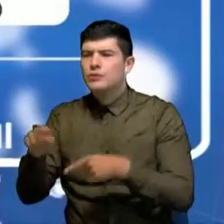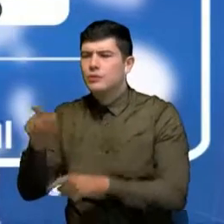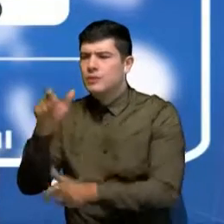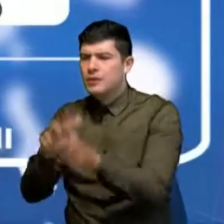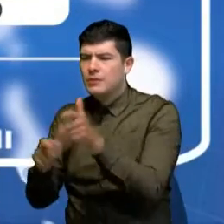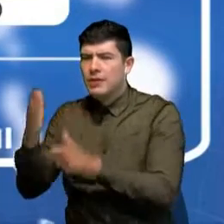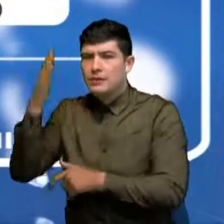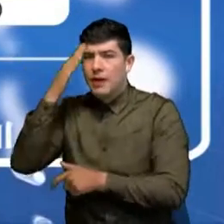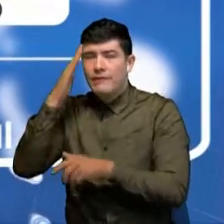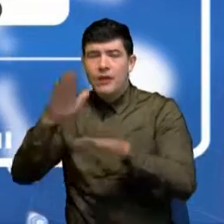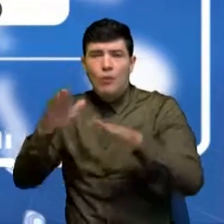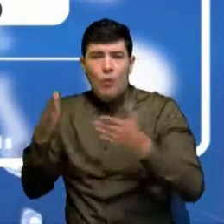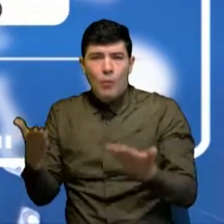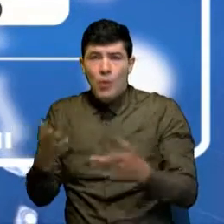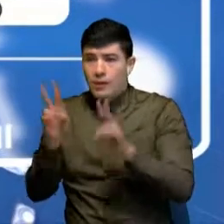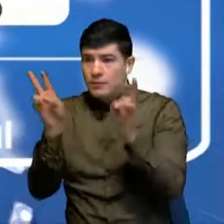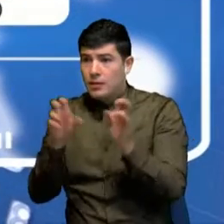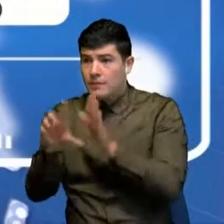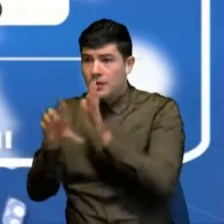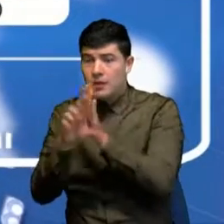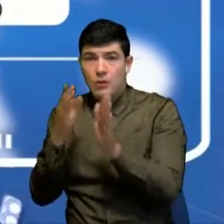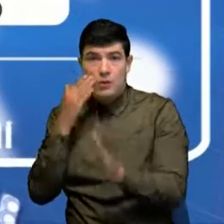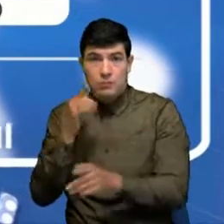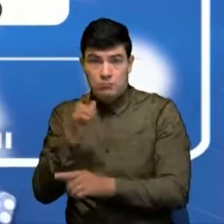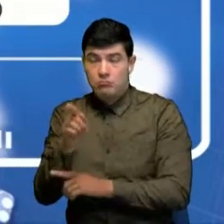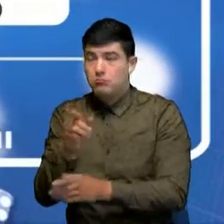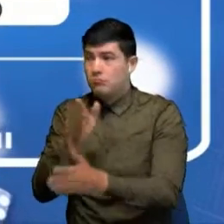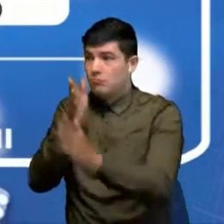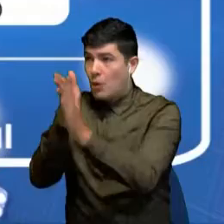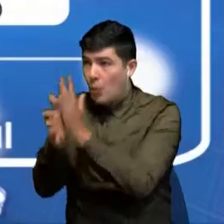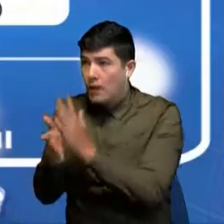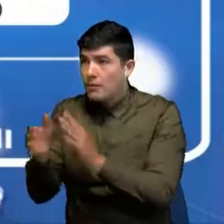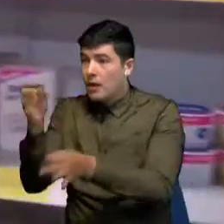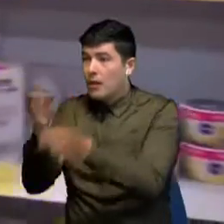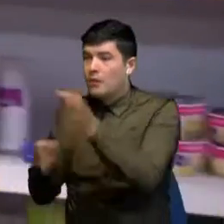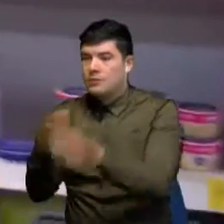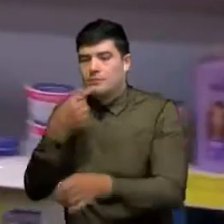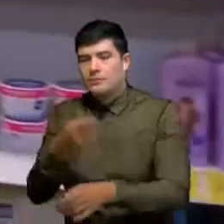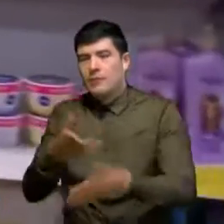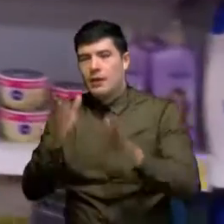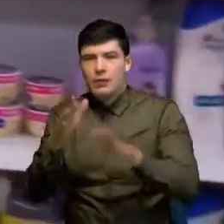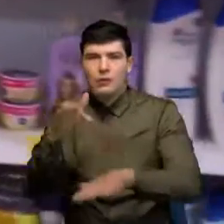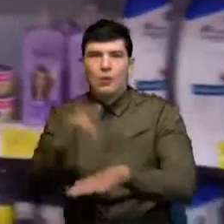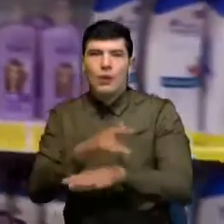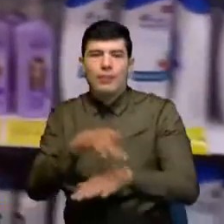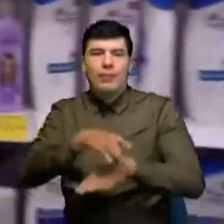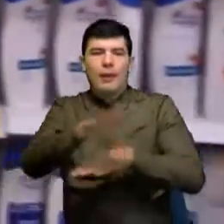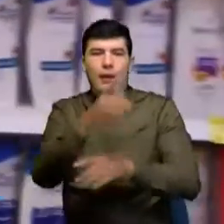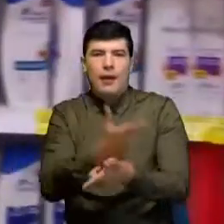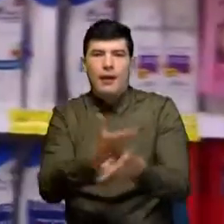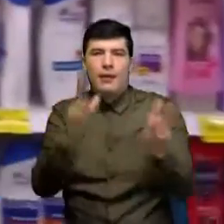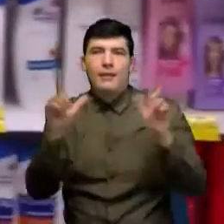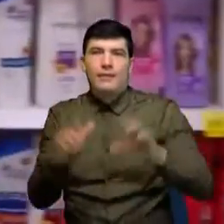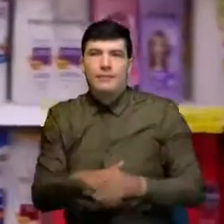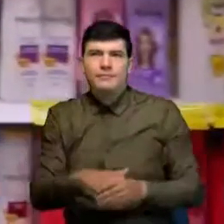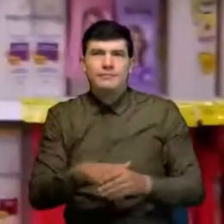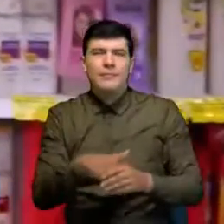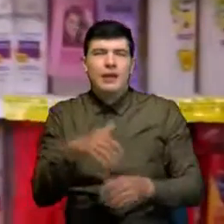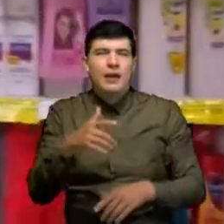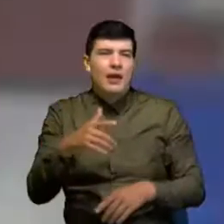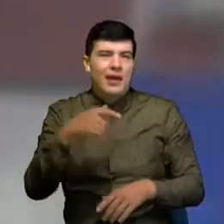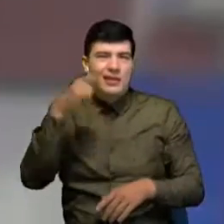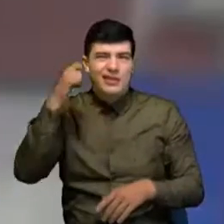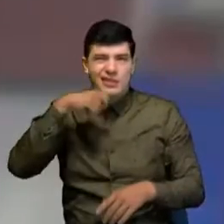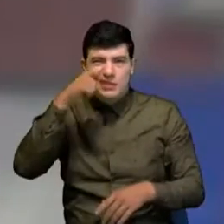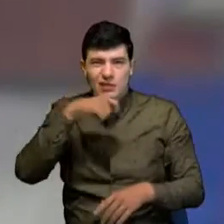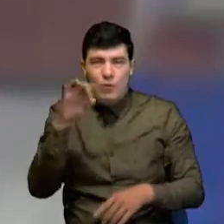el tema de la ley. Cuando usted llega donde un juez, le cuentan y hay que dejarlo ir. Cremas dentales, leches, jabón y otros pequeños